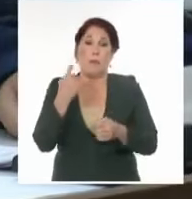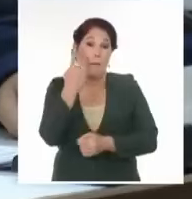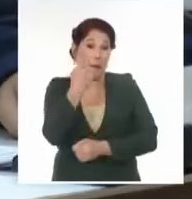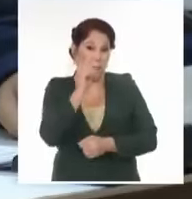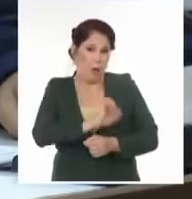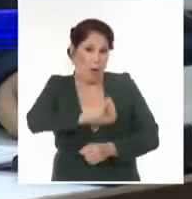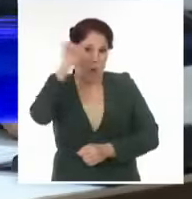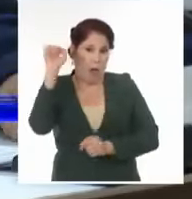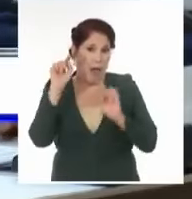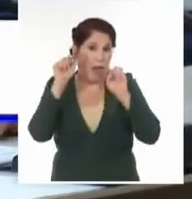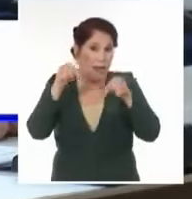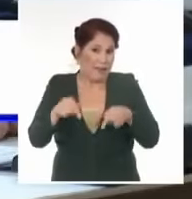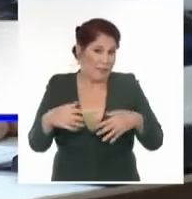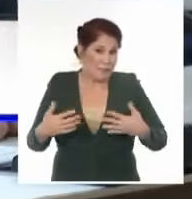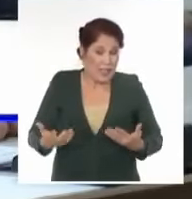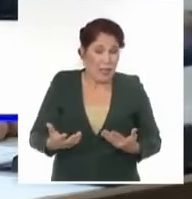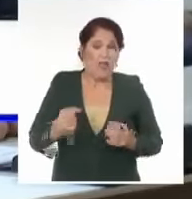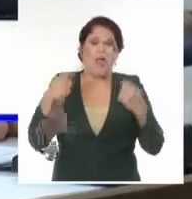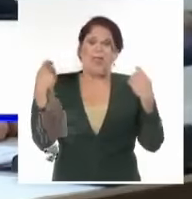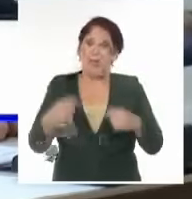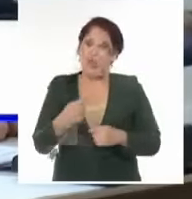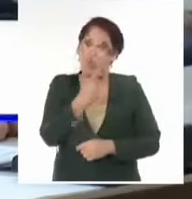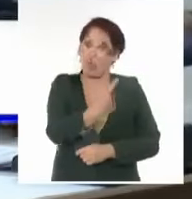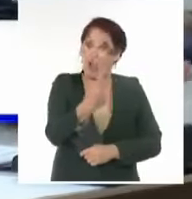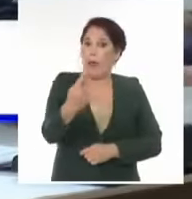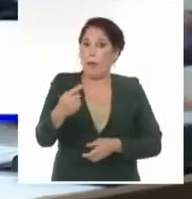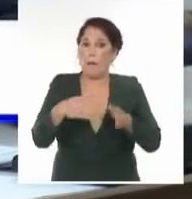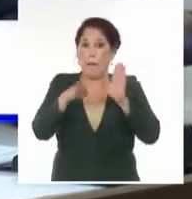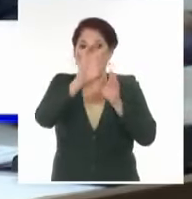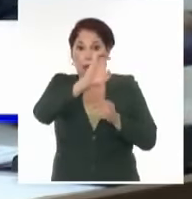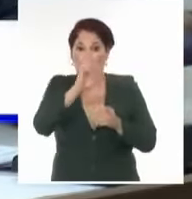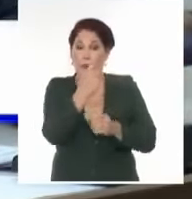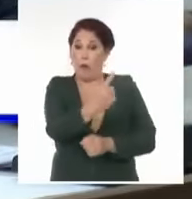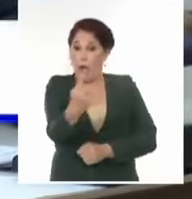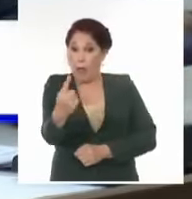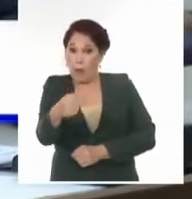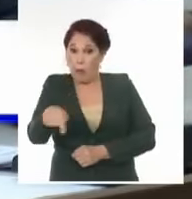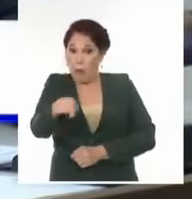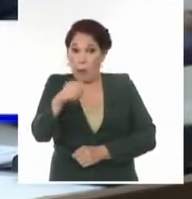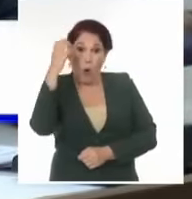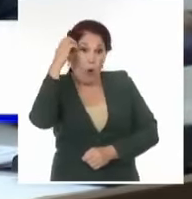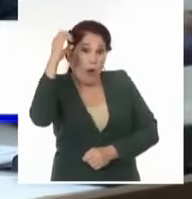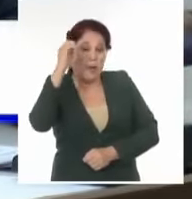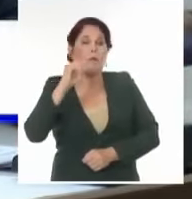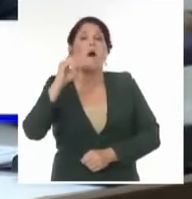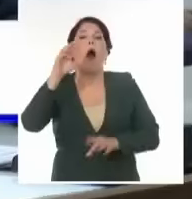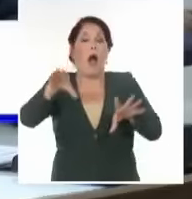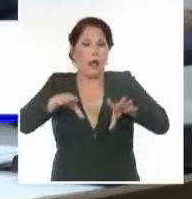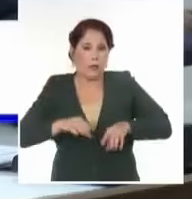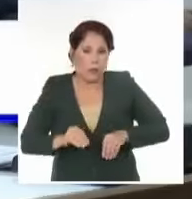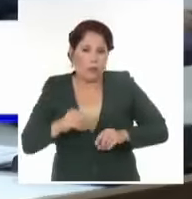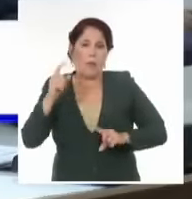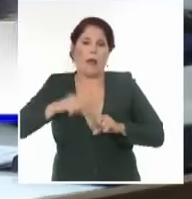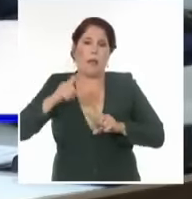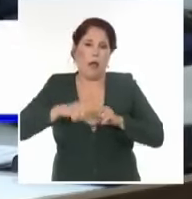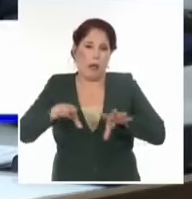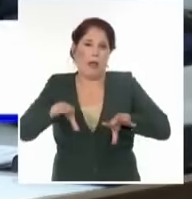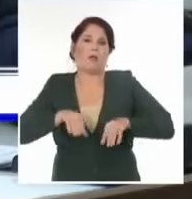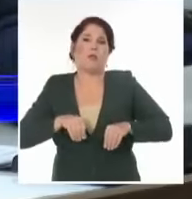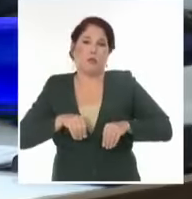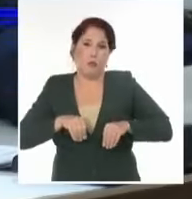desde aquí es que cada ministerio, cada organismo asume lo que les toca y